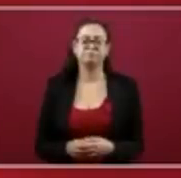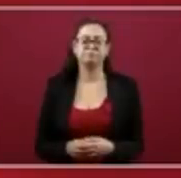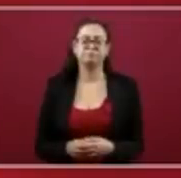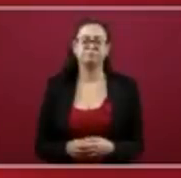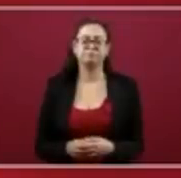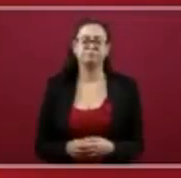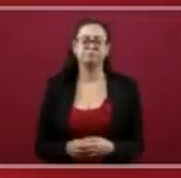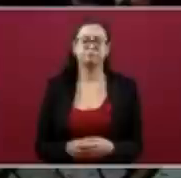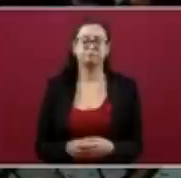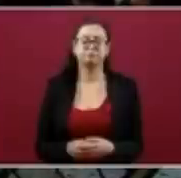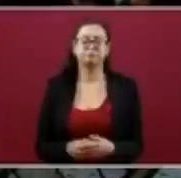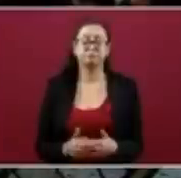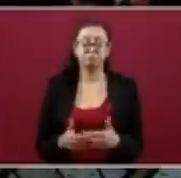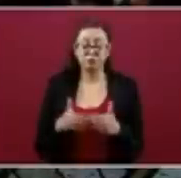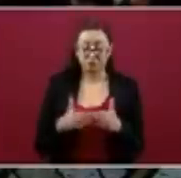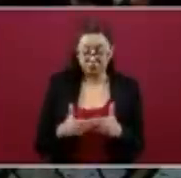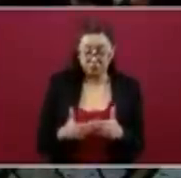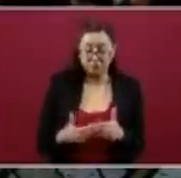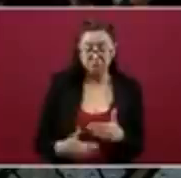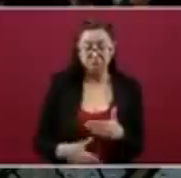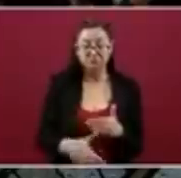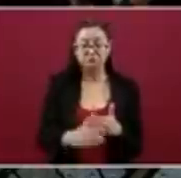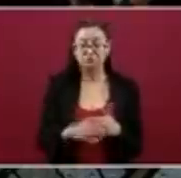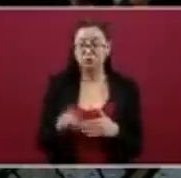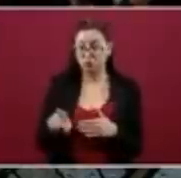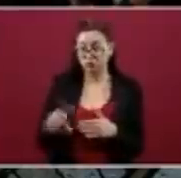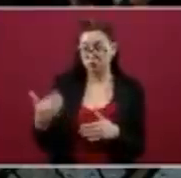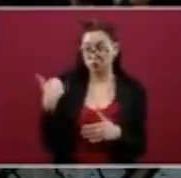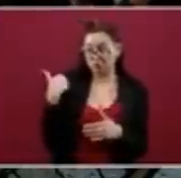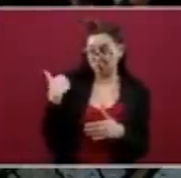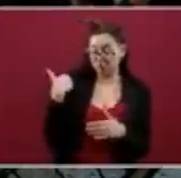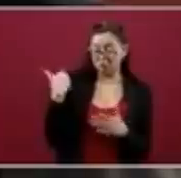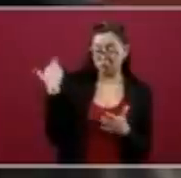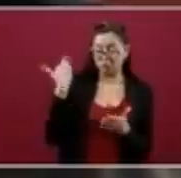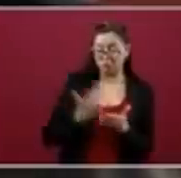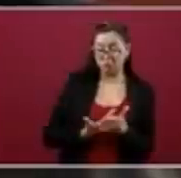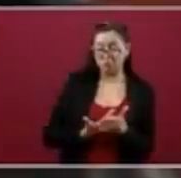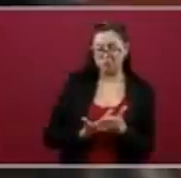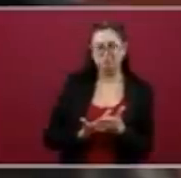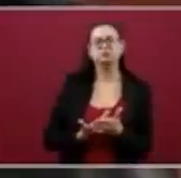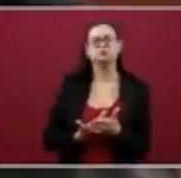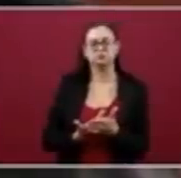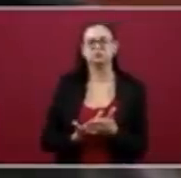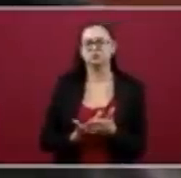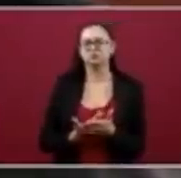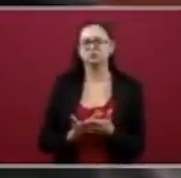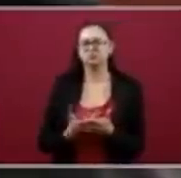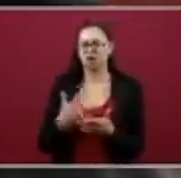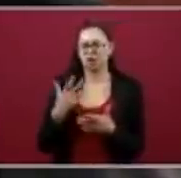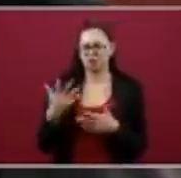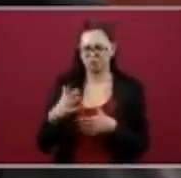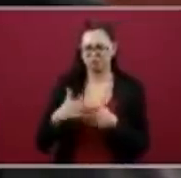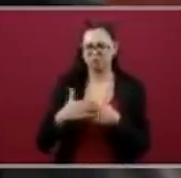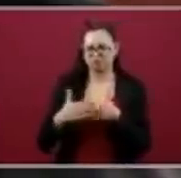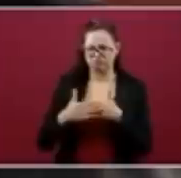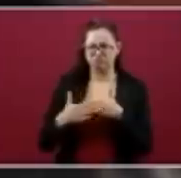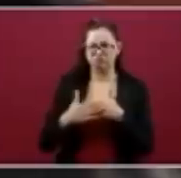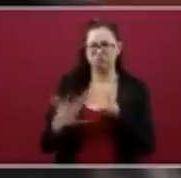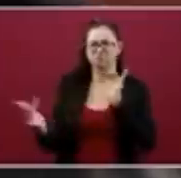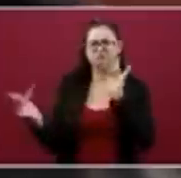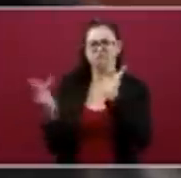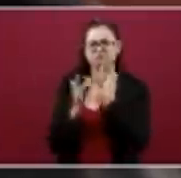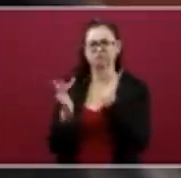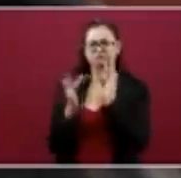este momento, como ustedes lo están pidiendo, se va a buscar la comunicación, les va a